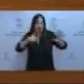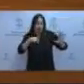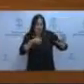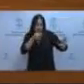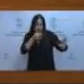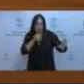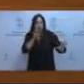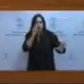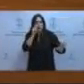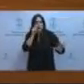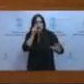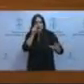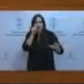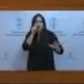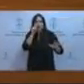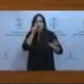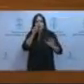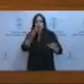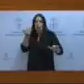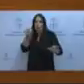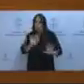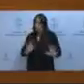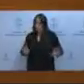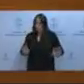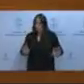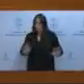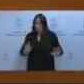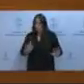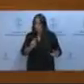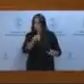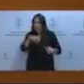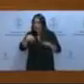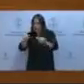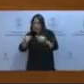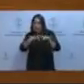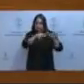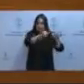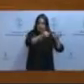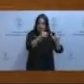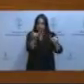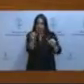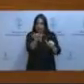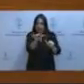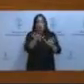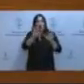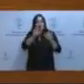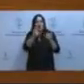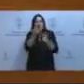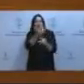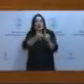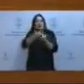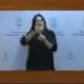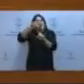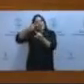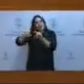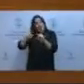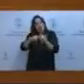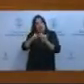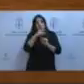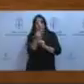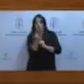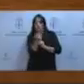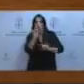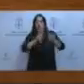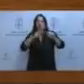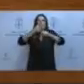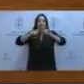solo turista, por supuesto que no. No sobra ni en un sitio ni sobra en el otro. Pero sí es cierto que sí se necesitan soluciones diferentes a problemas diferentes. Hay zonas